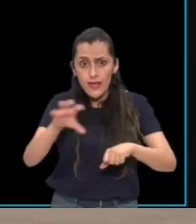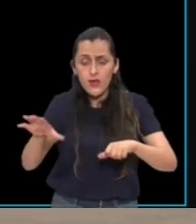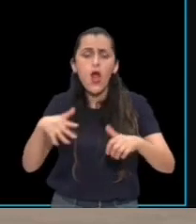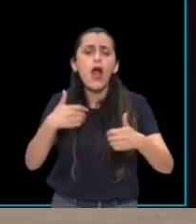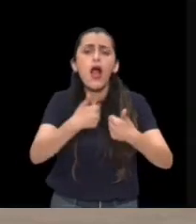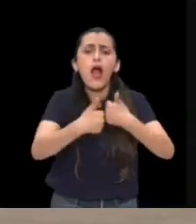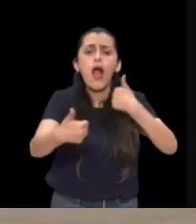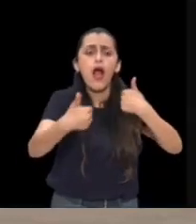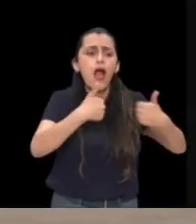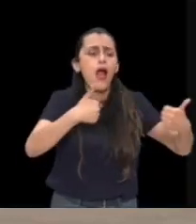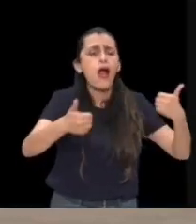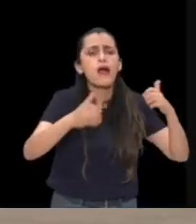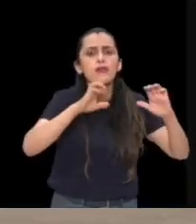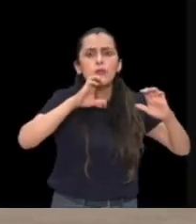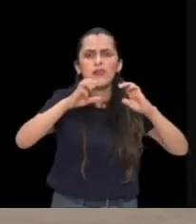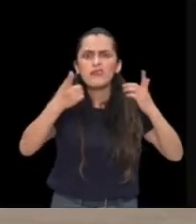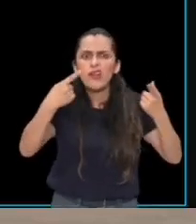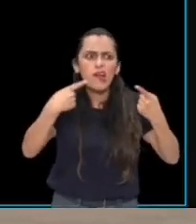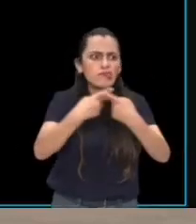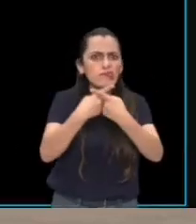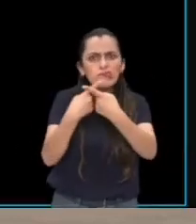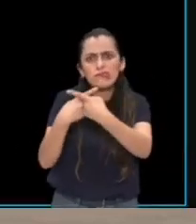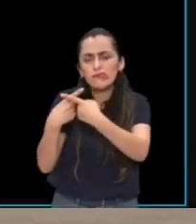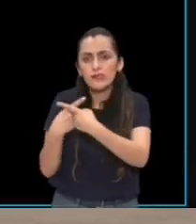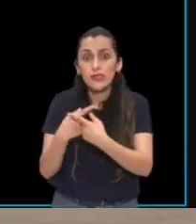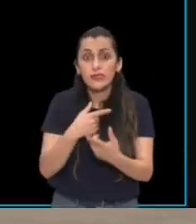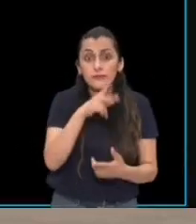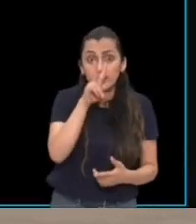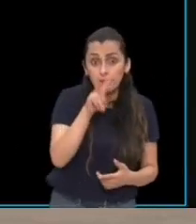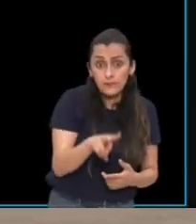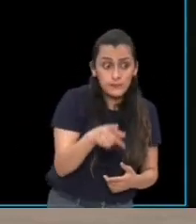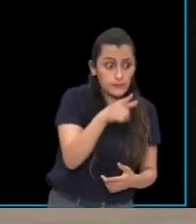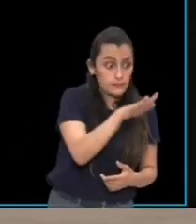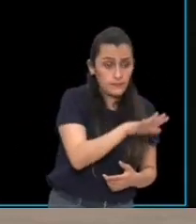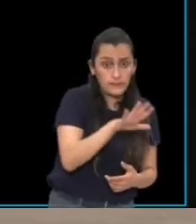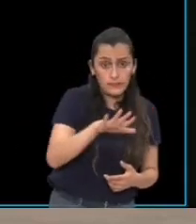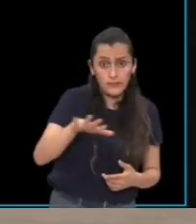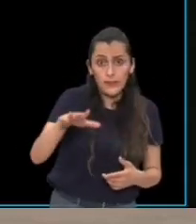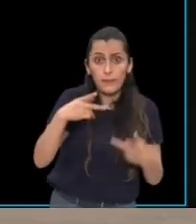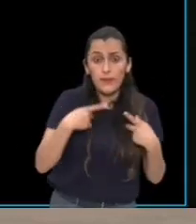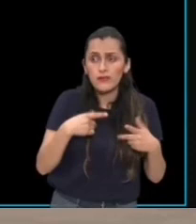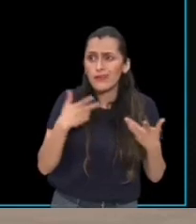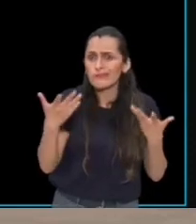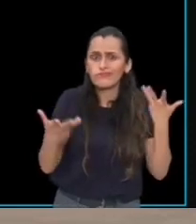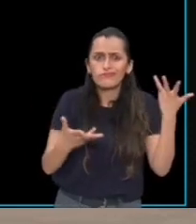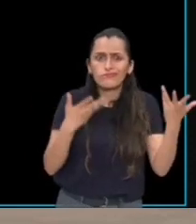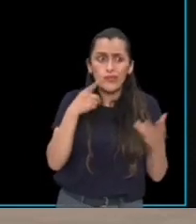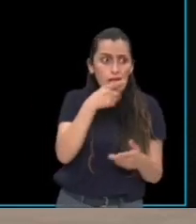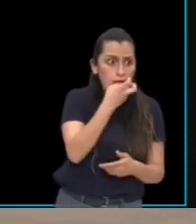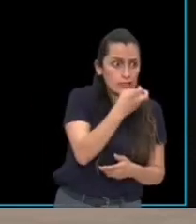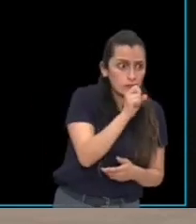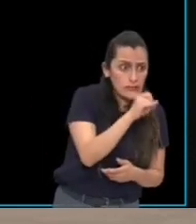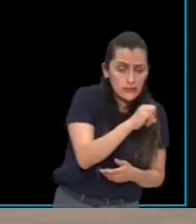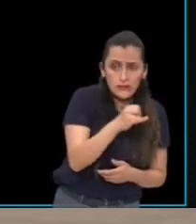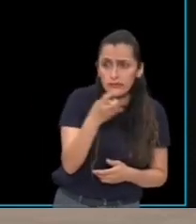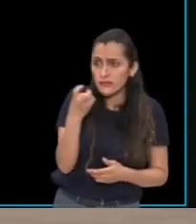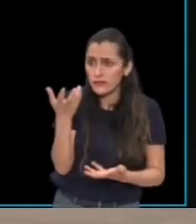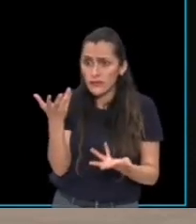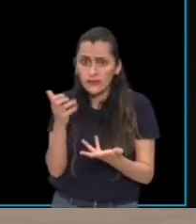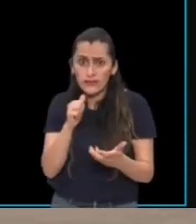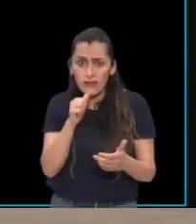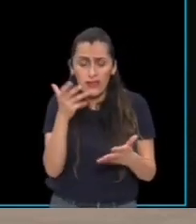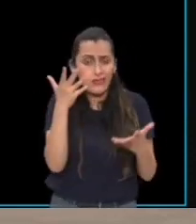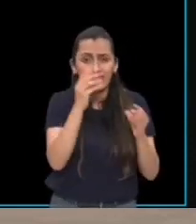tuviera una comunicación diferente y que el ciudadano no pudiera tener la claridad de qué sí y qué no se podía hacer. Otro